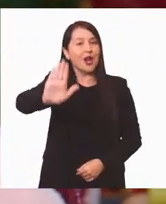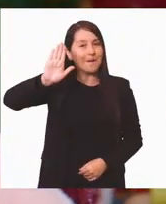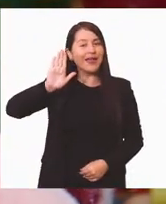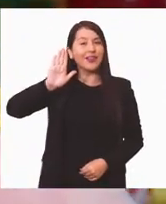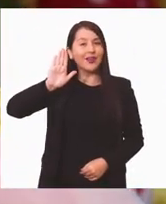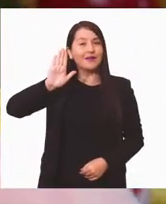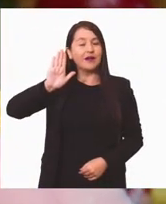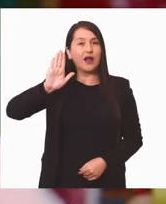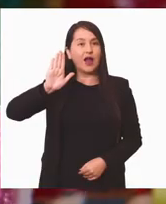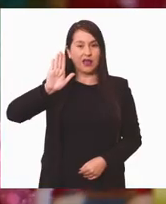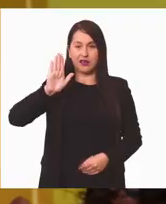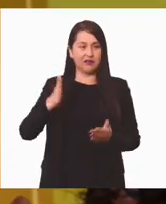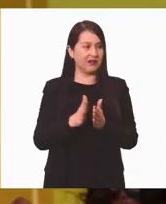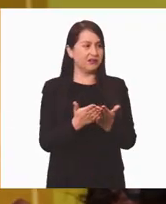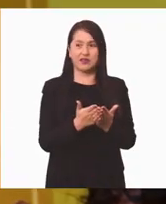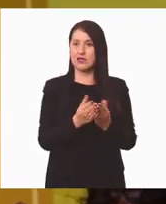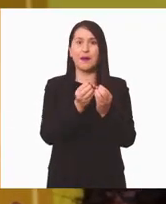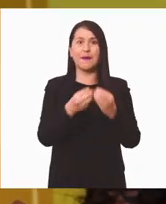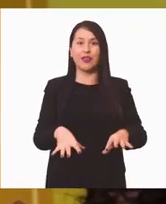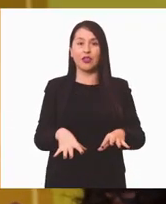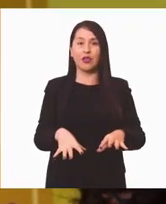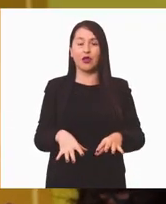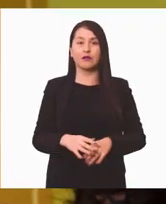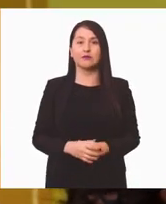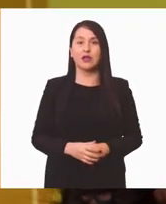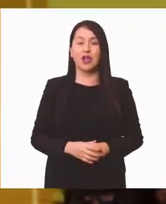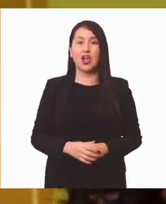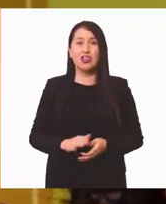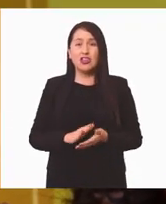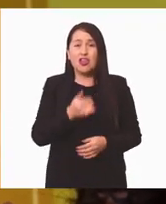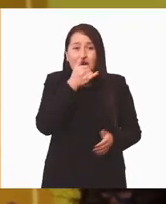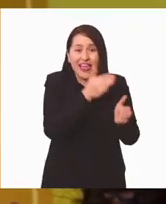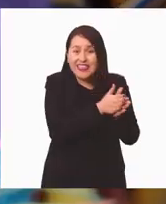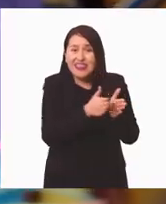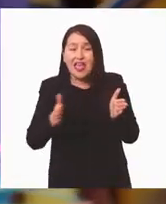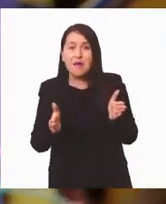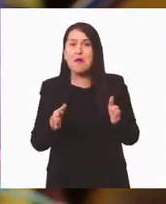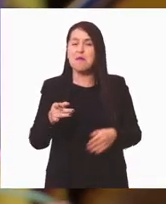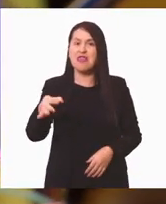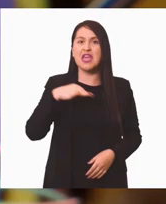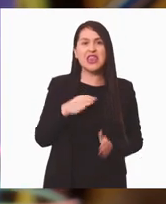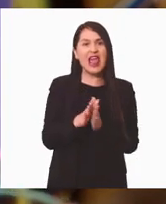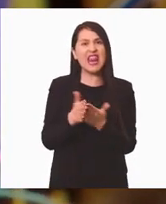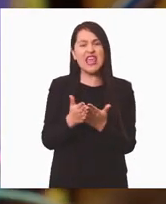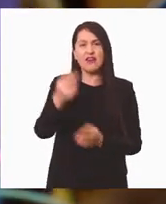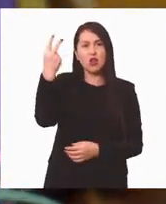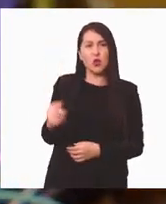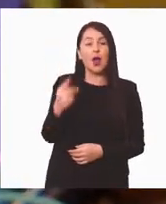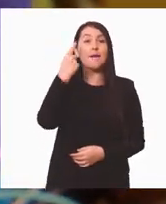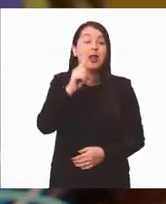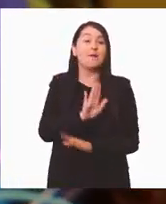¡Ay! Ya se me perdió de nuevo. Nos mentiste todo este tiempo. Dijiste que el libro era tuyo. Sí, pero para